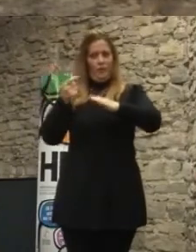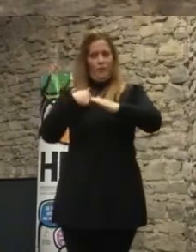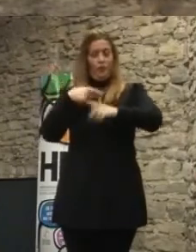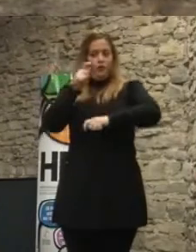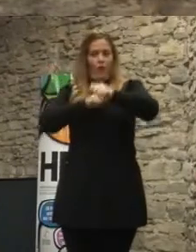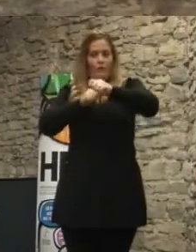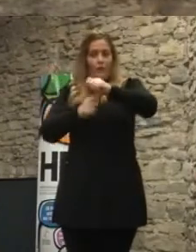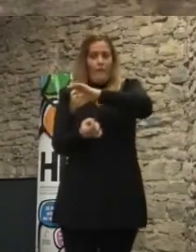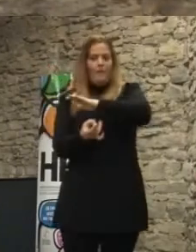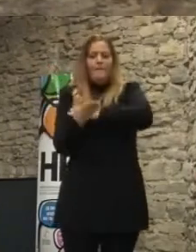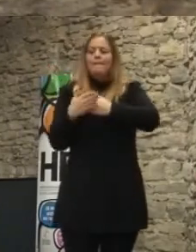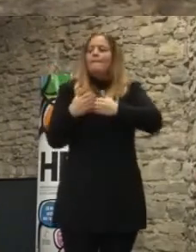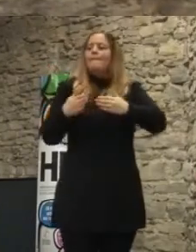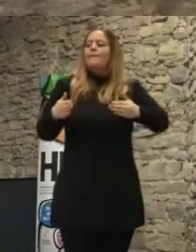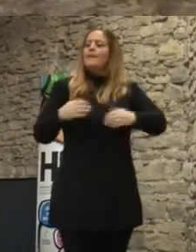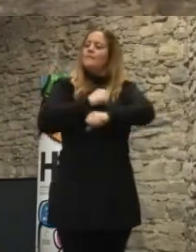competencia, pero